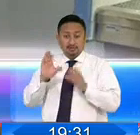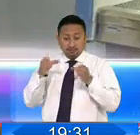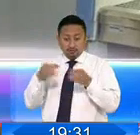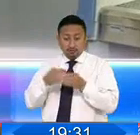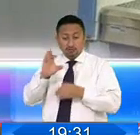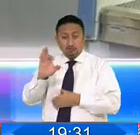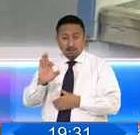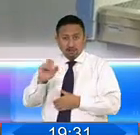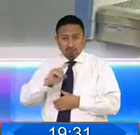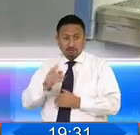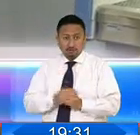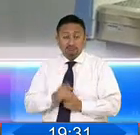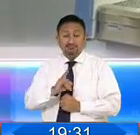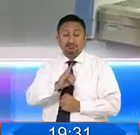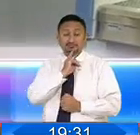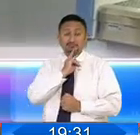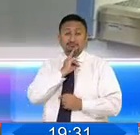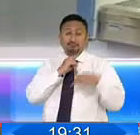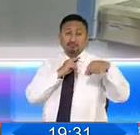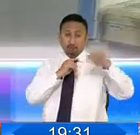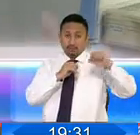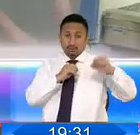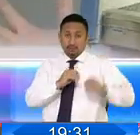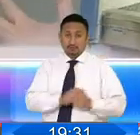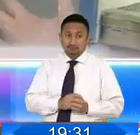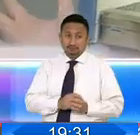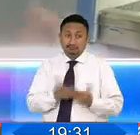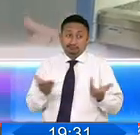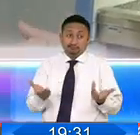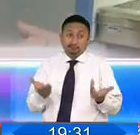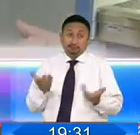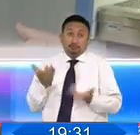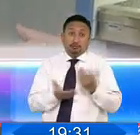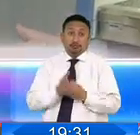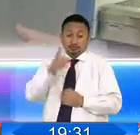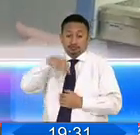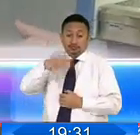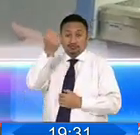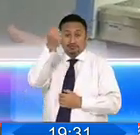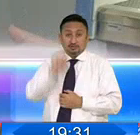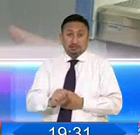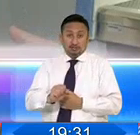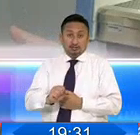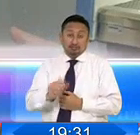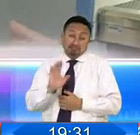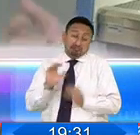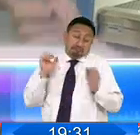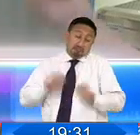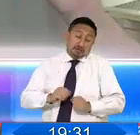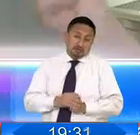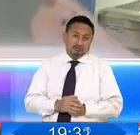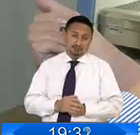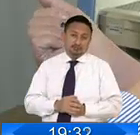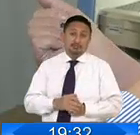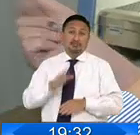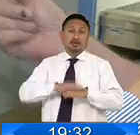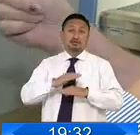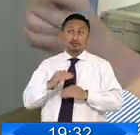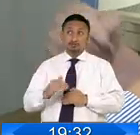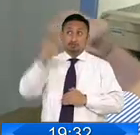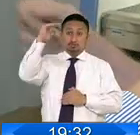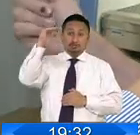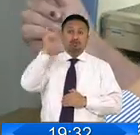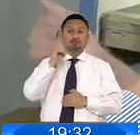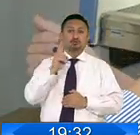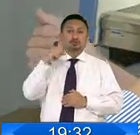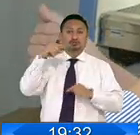Estados Unidos encuentra preinmunidad, tal vez aquí solamente la sierra. Es posible. No por la altura, pero por